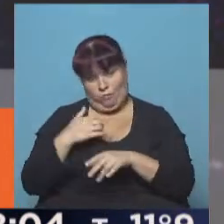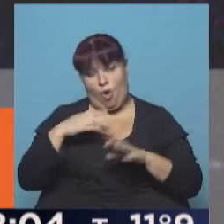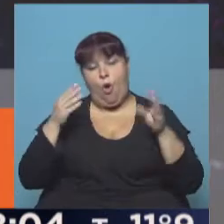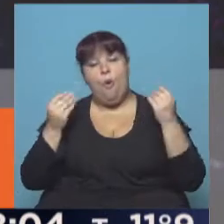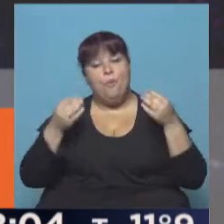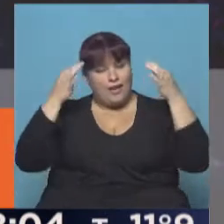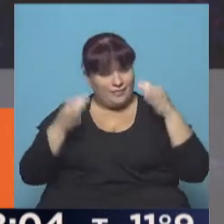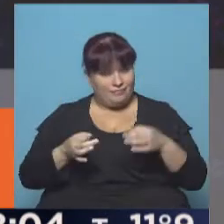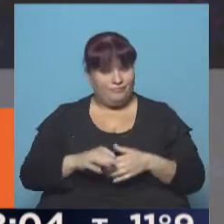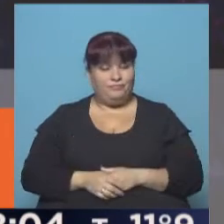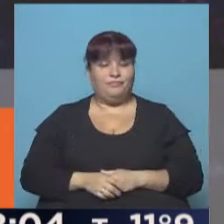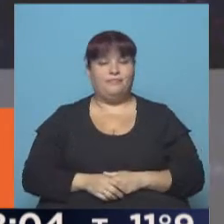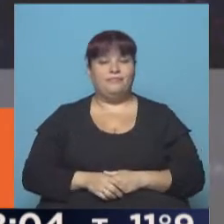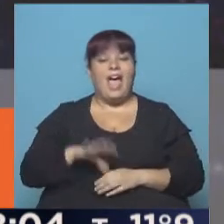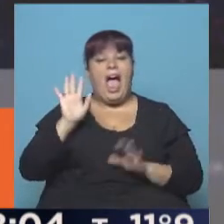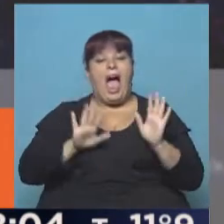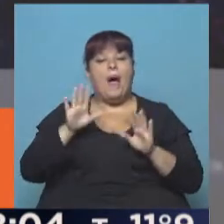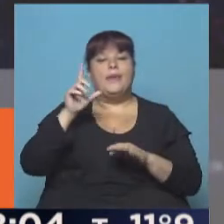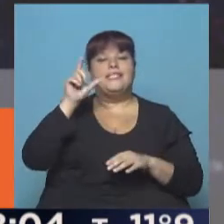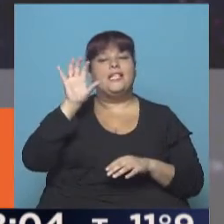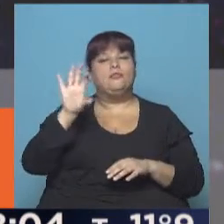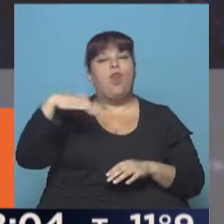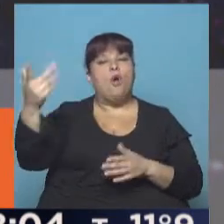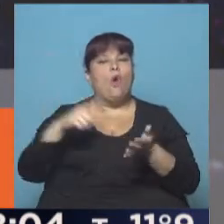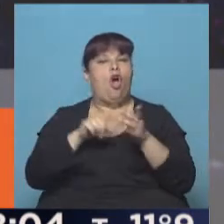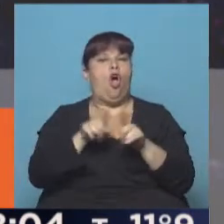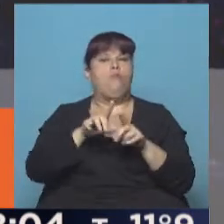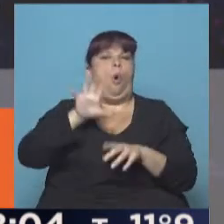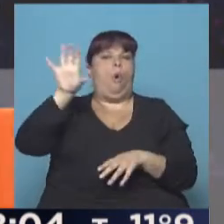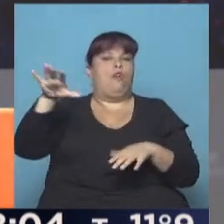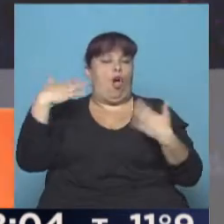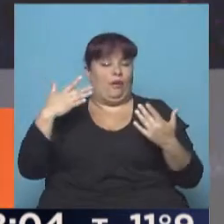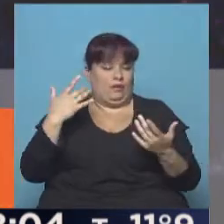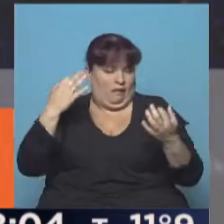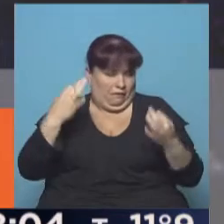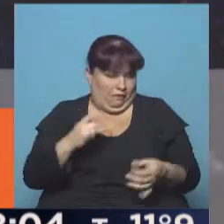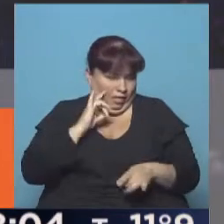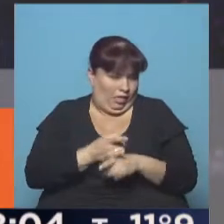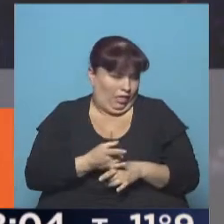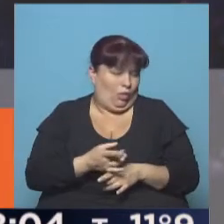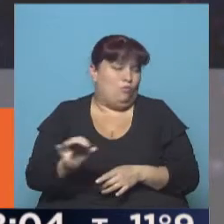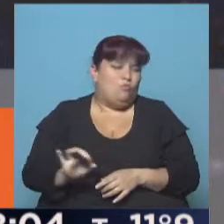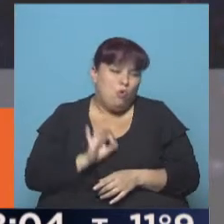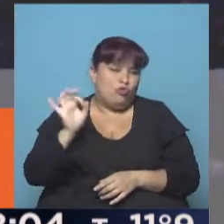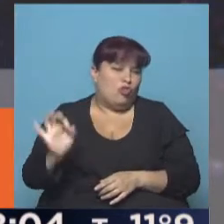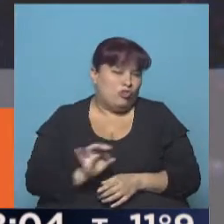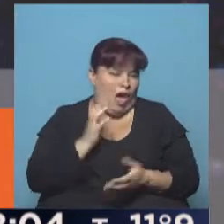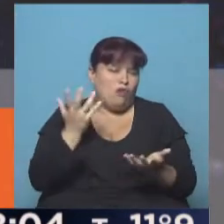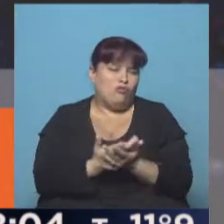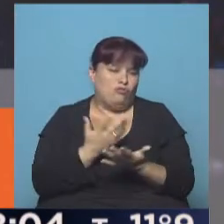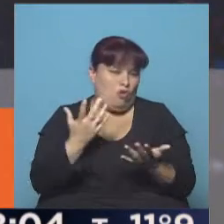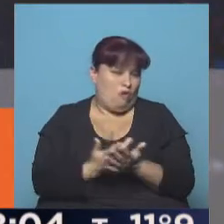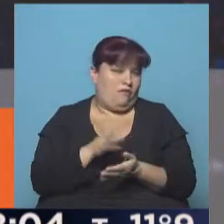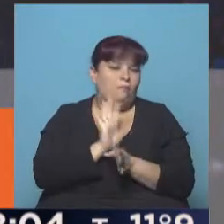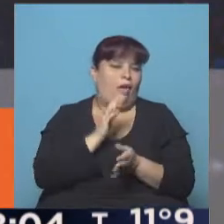Porque en realidad a veces a la provincia de Buenos Aires se la ve como la gran provincia y sin embargo hace muchos años que viene sufriendo